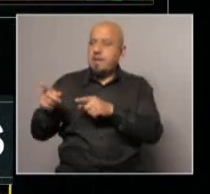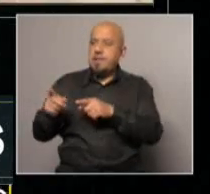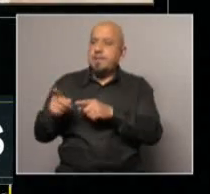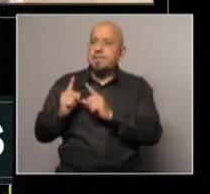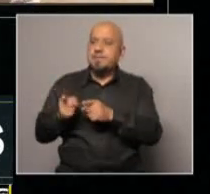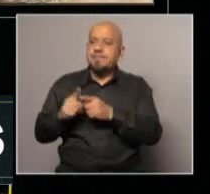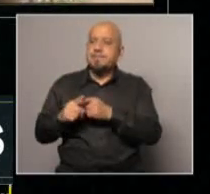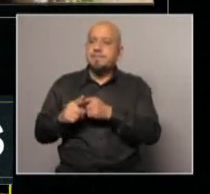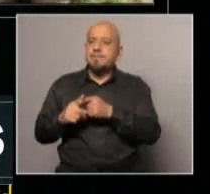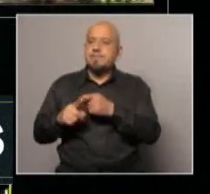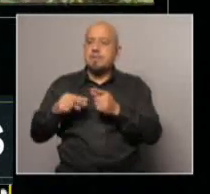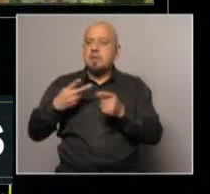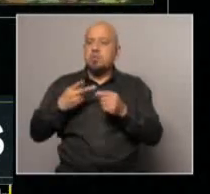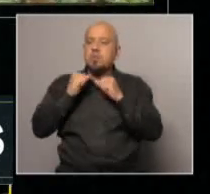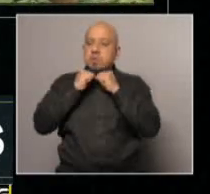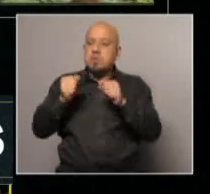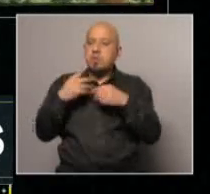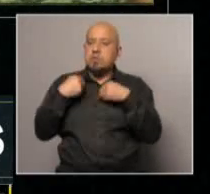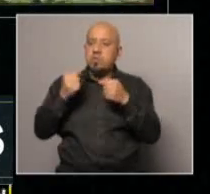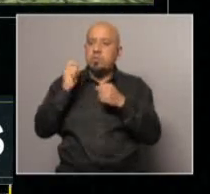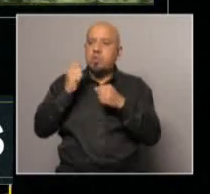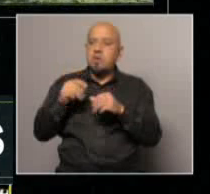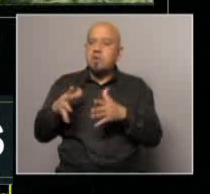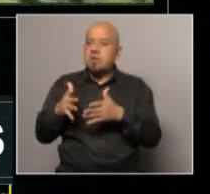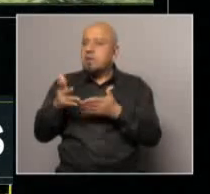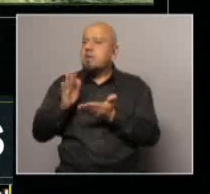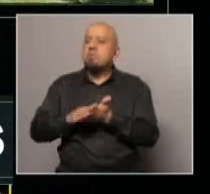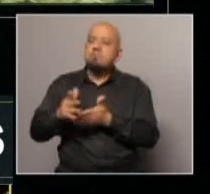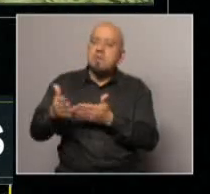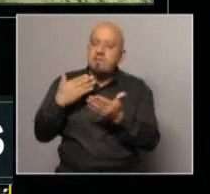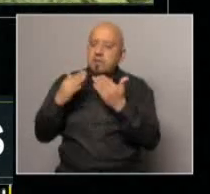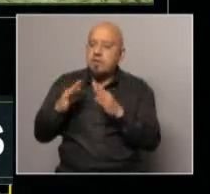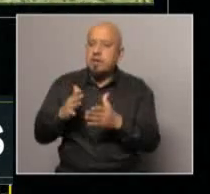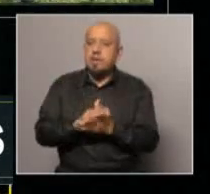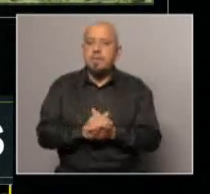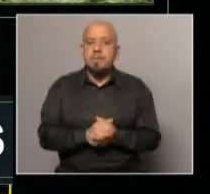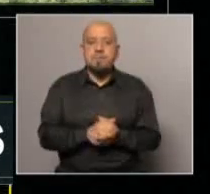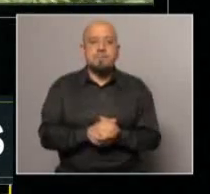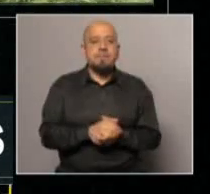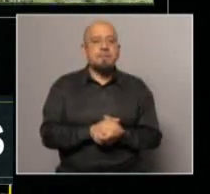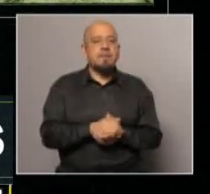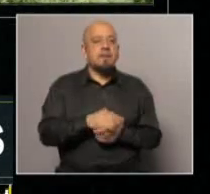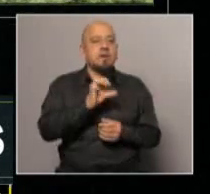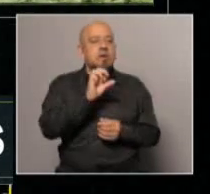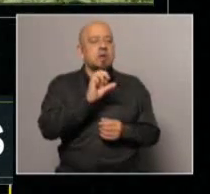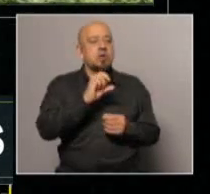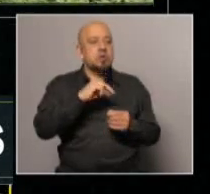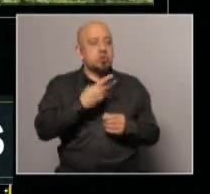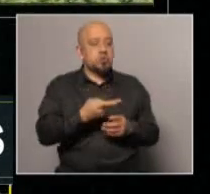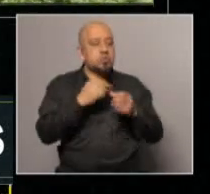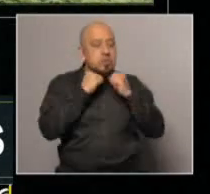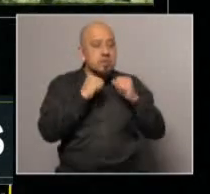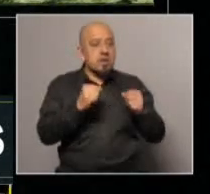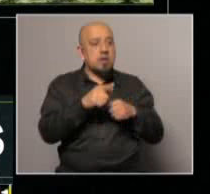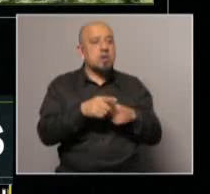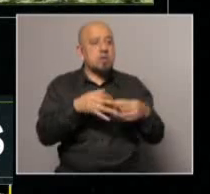con el subsecretario de Salud Pública. ¿De qué hablaron? ¿Qué salió en claro de esas reuniones? Con el subsecretario fue una excelente reunión. A